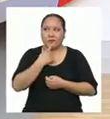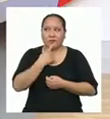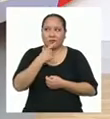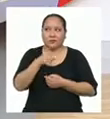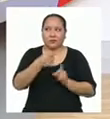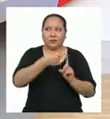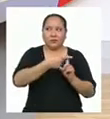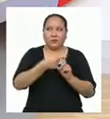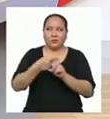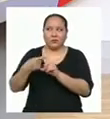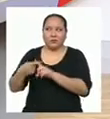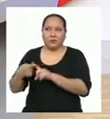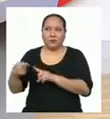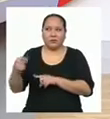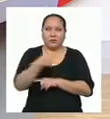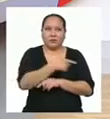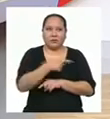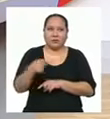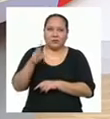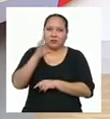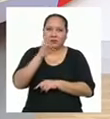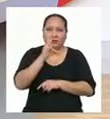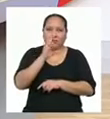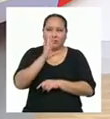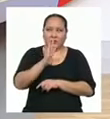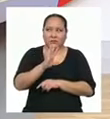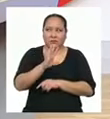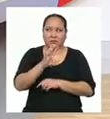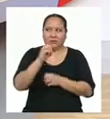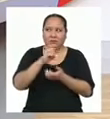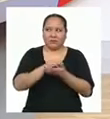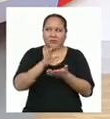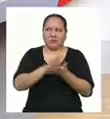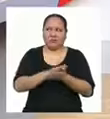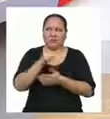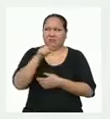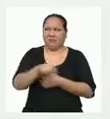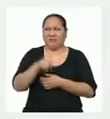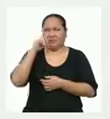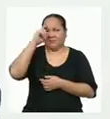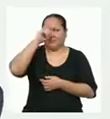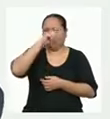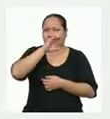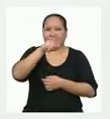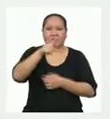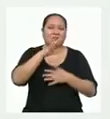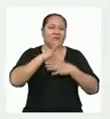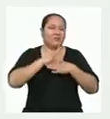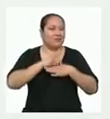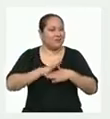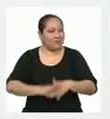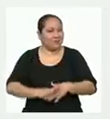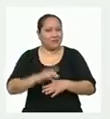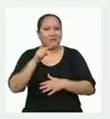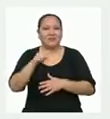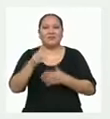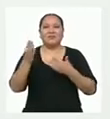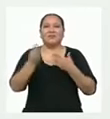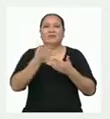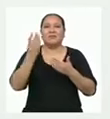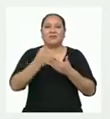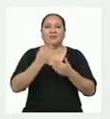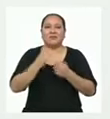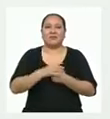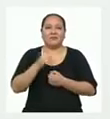Tenemos que sumar las 75 notas. Esto va a ser eterno. Tranquilos. Para hacerlo más